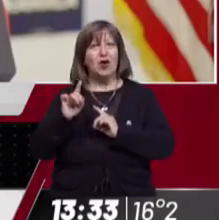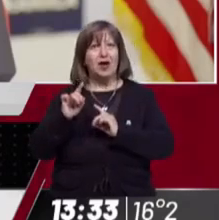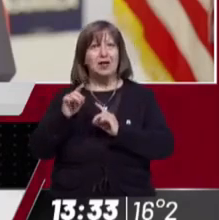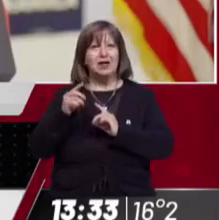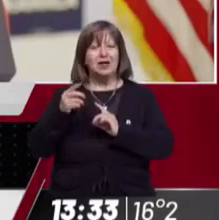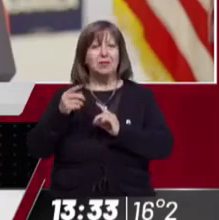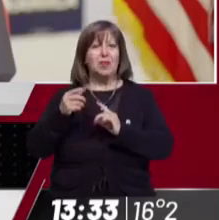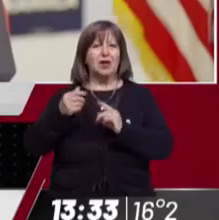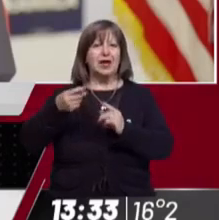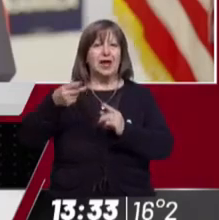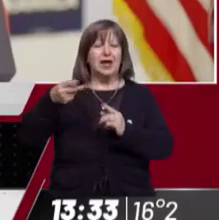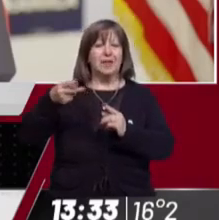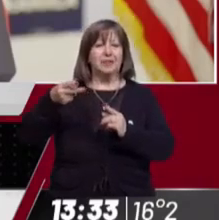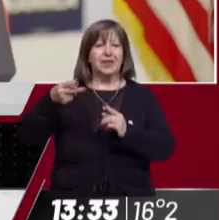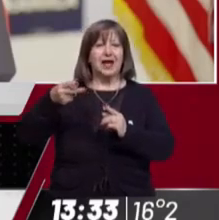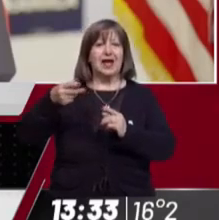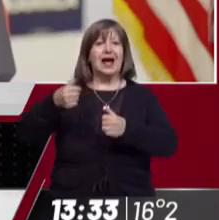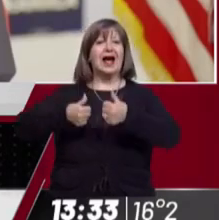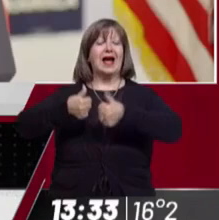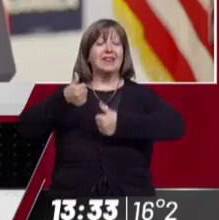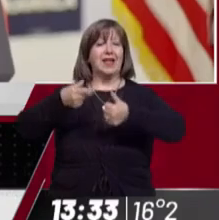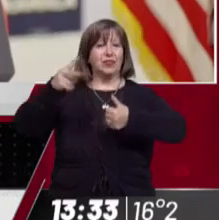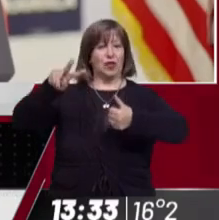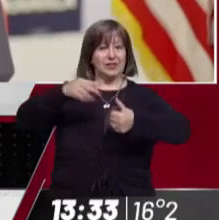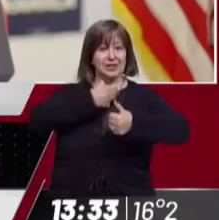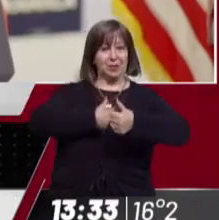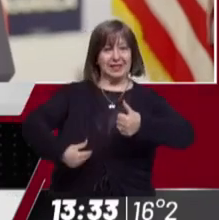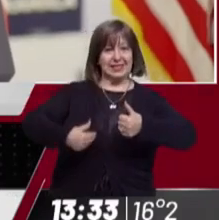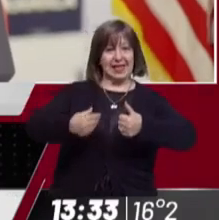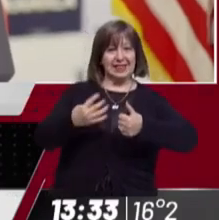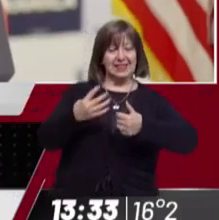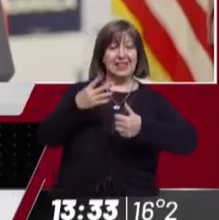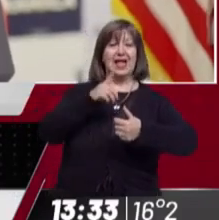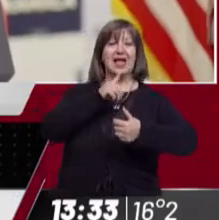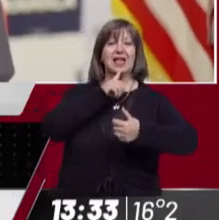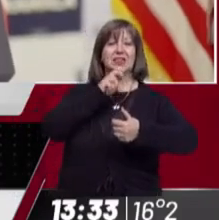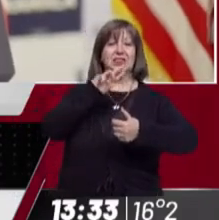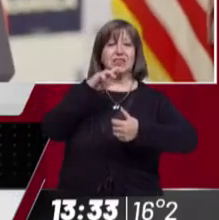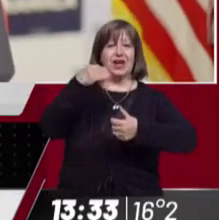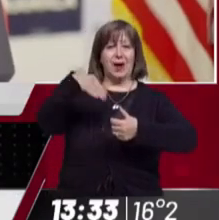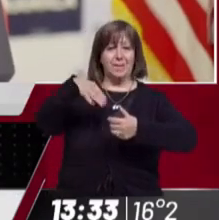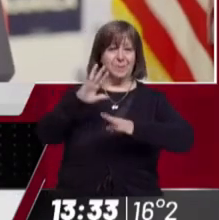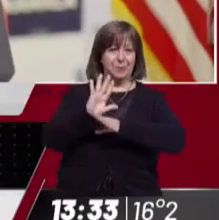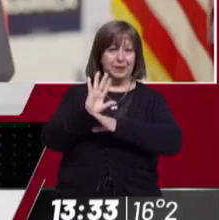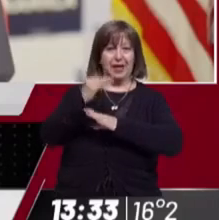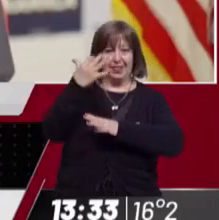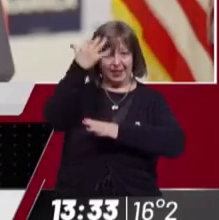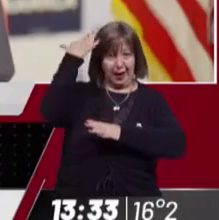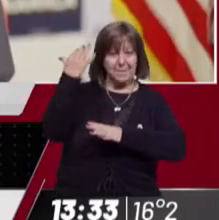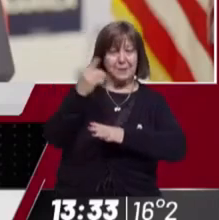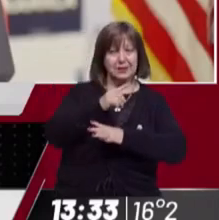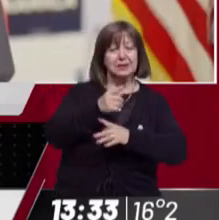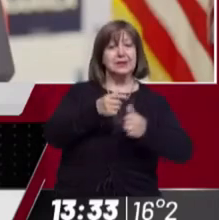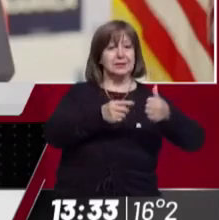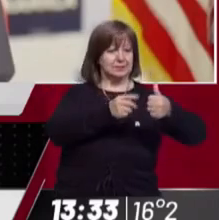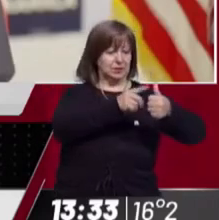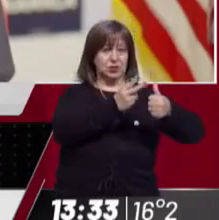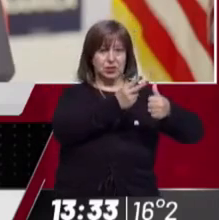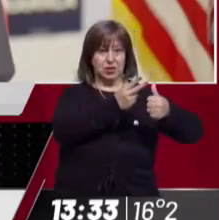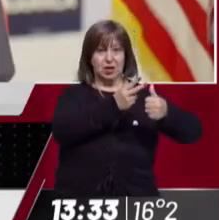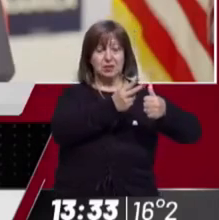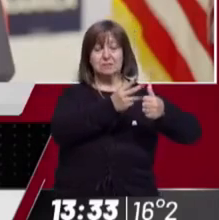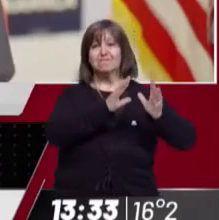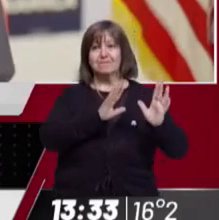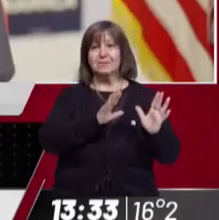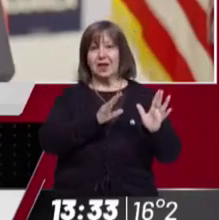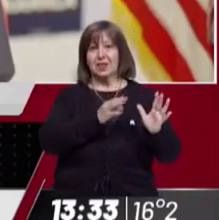candidato a vicepresidente de Donald Trump es una persona de Kentucky, un blanco, pobre, ¿no? Hay una película Hillbilly muy buena que cuenta la vida de J.D.